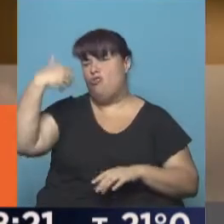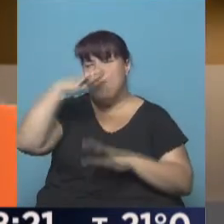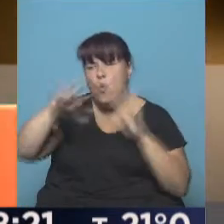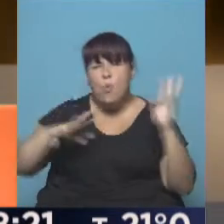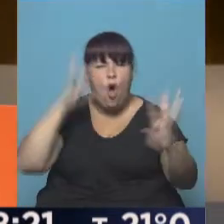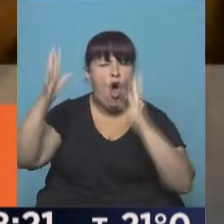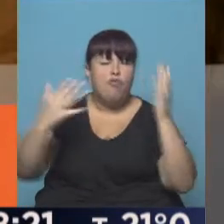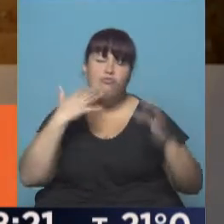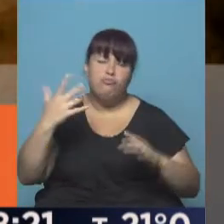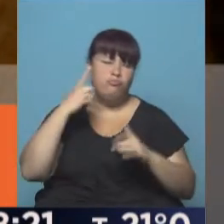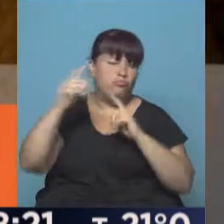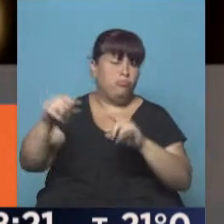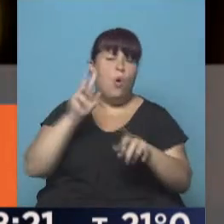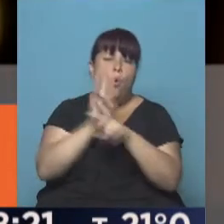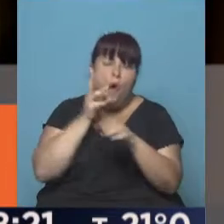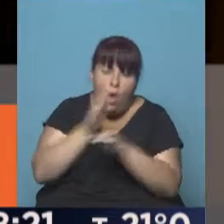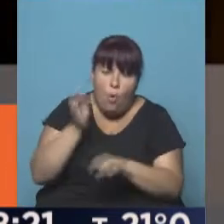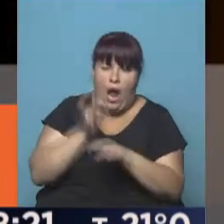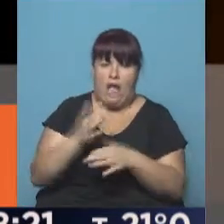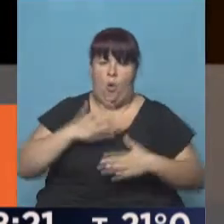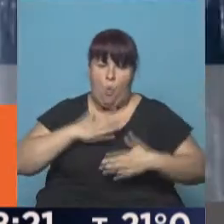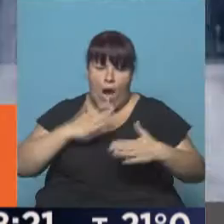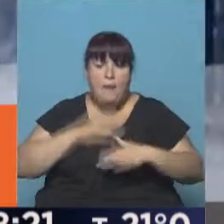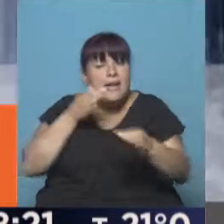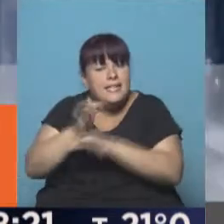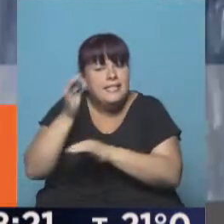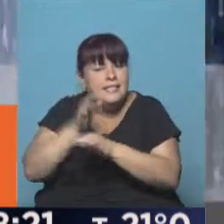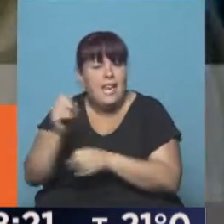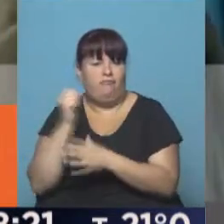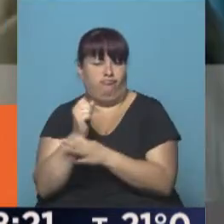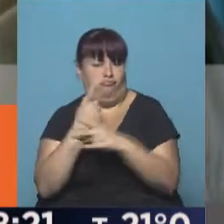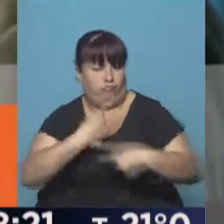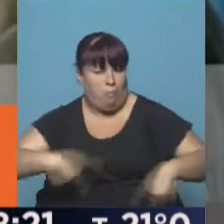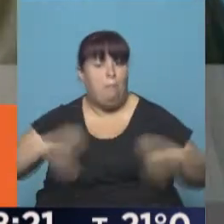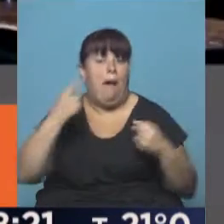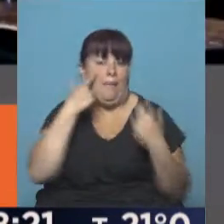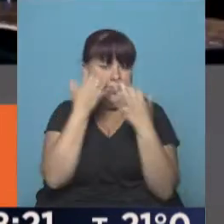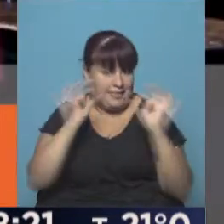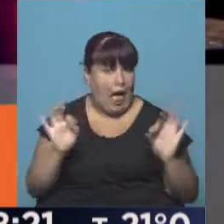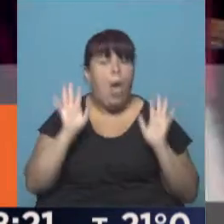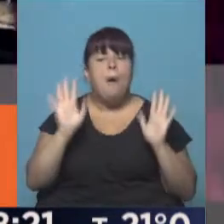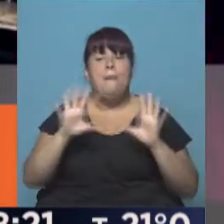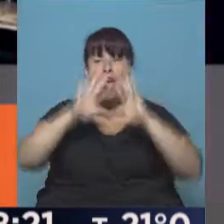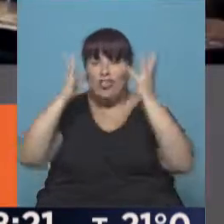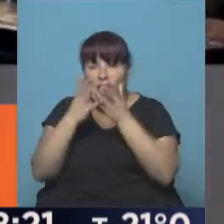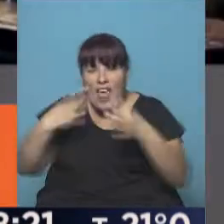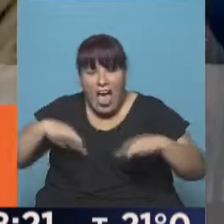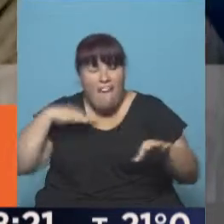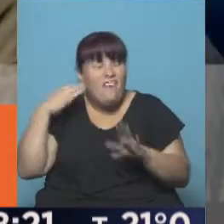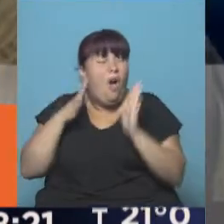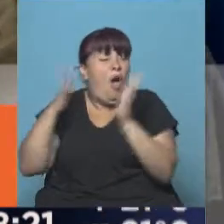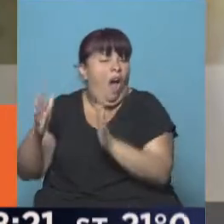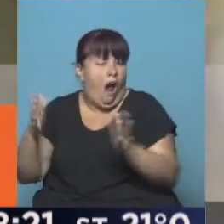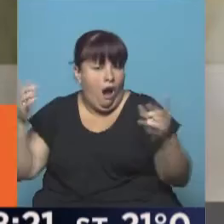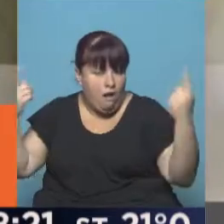bosque increíble. Él cuida de su educación, estado físico y le enseña todas las habilidades necesarias para sobrevivir. Pero toda esa vida idílica va